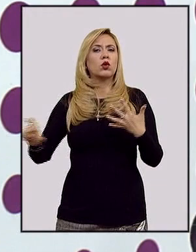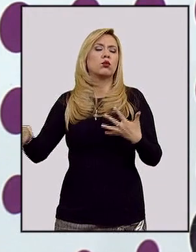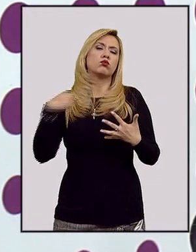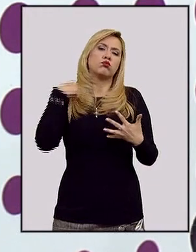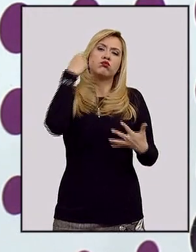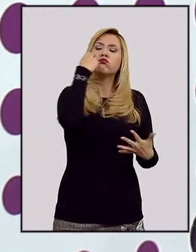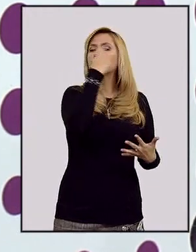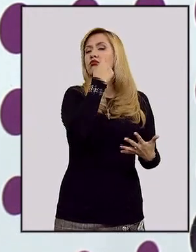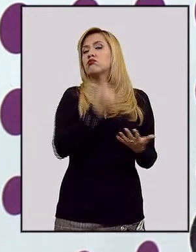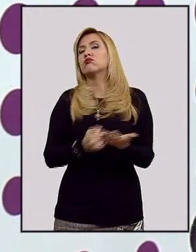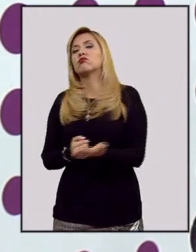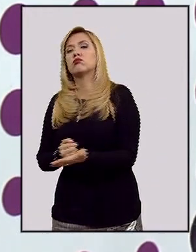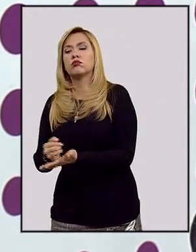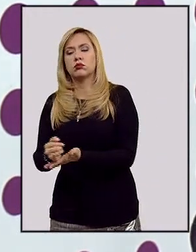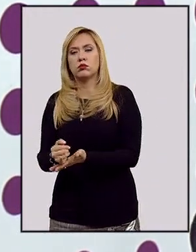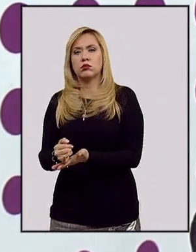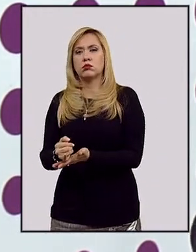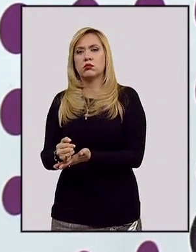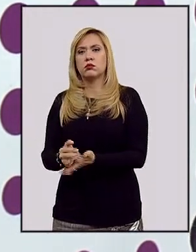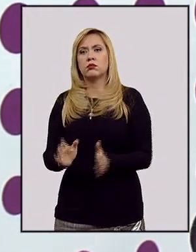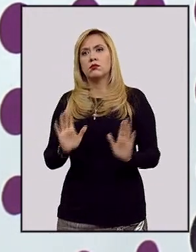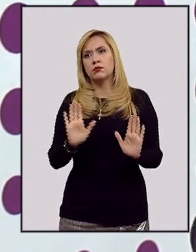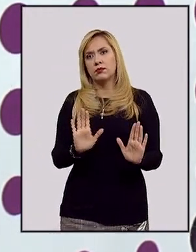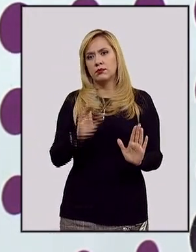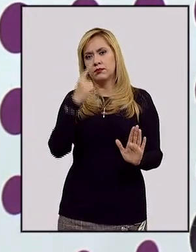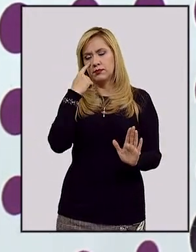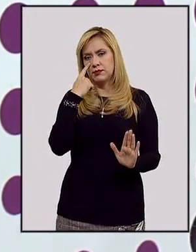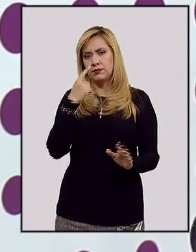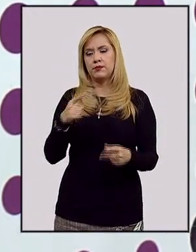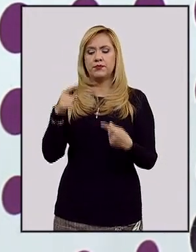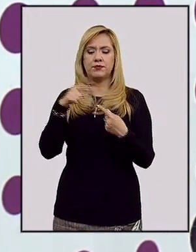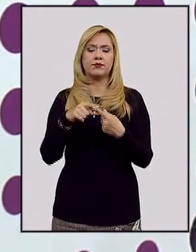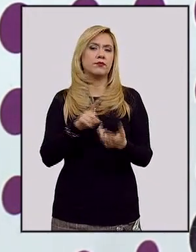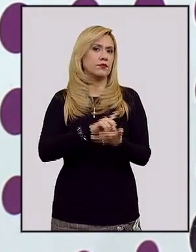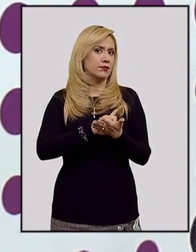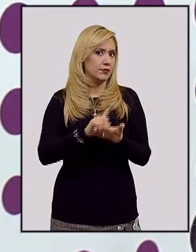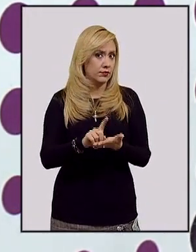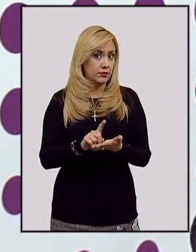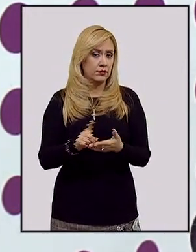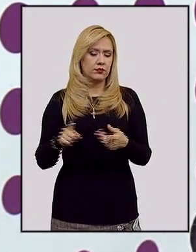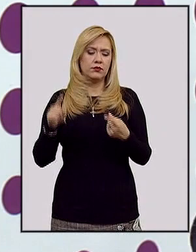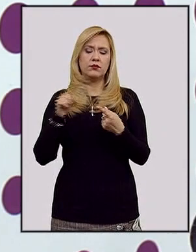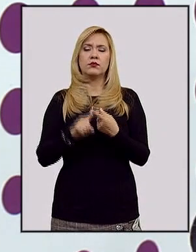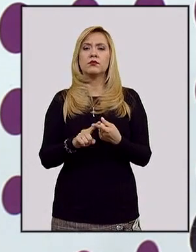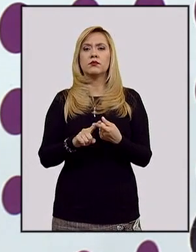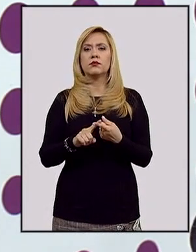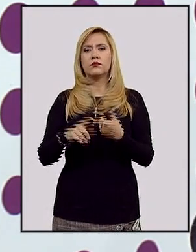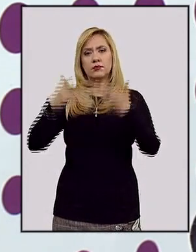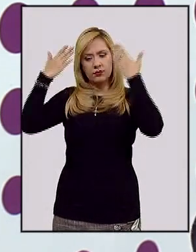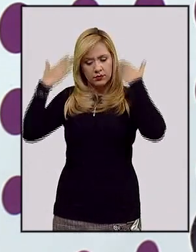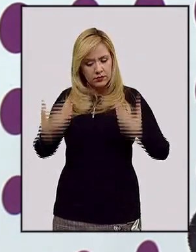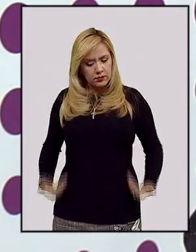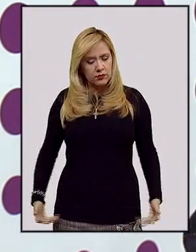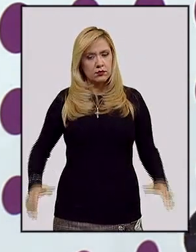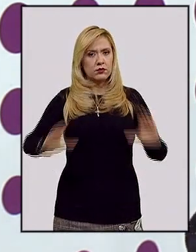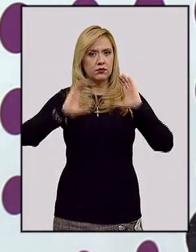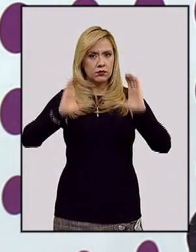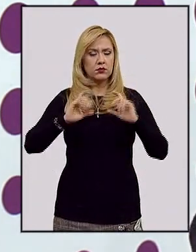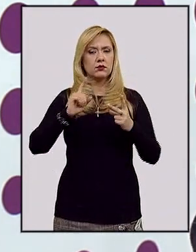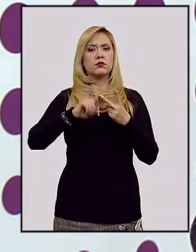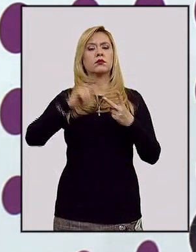cuerpo? En este caso se interrelacionan diversos derechos, como es integridad física,